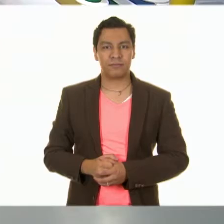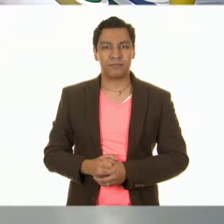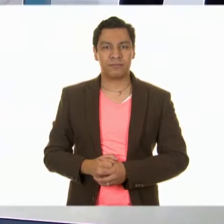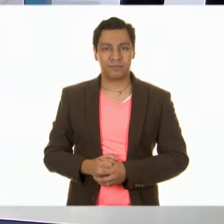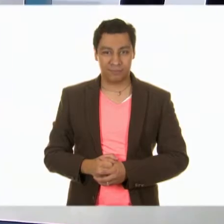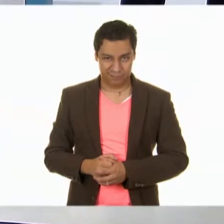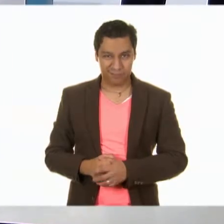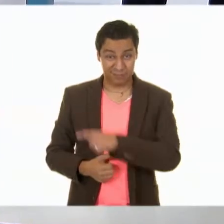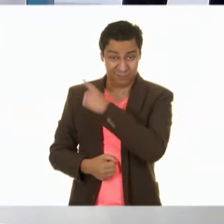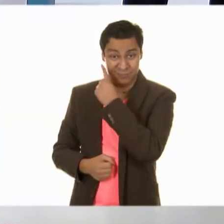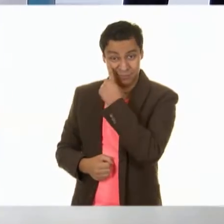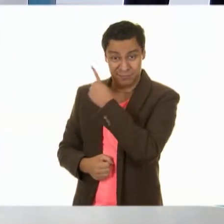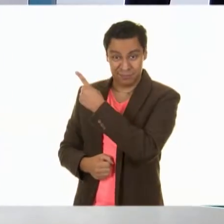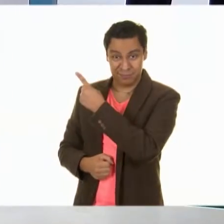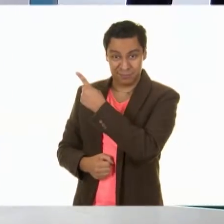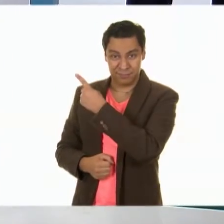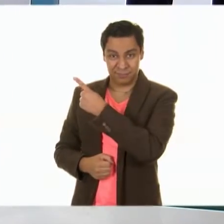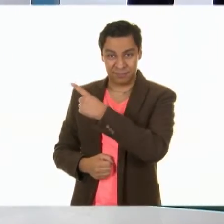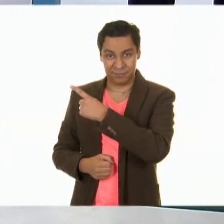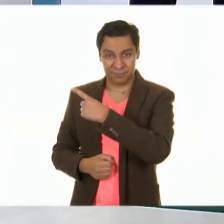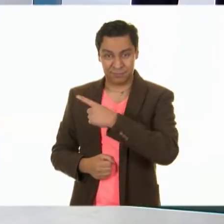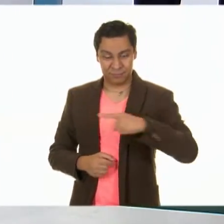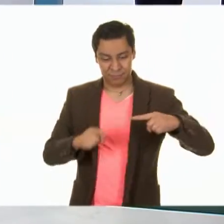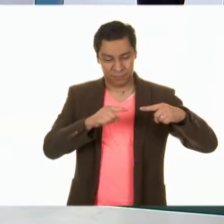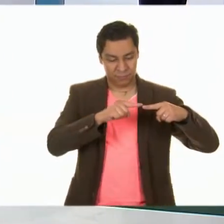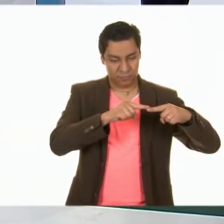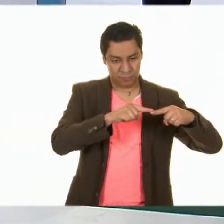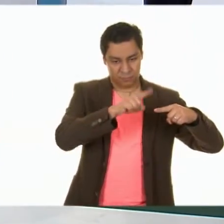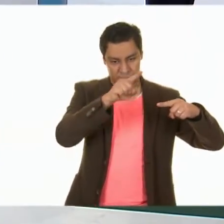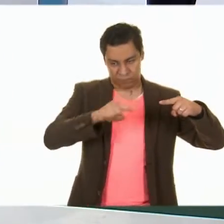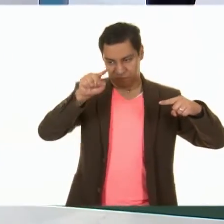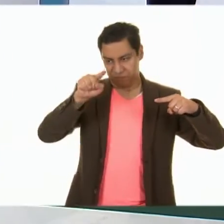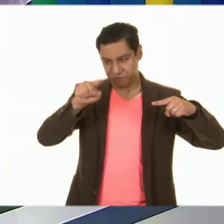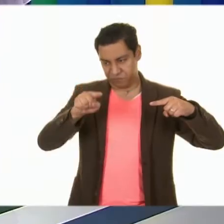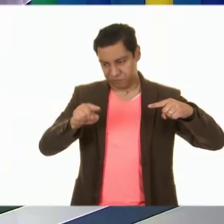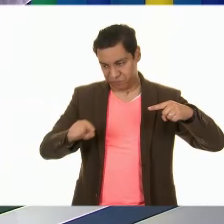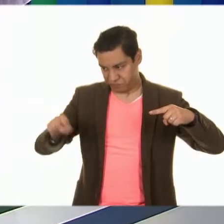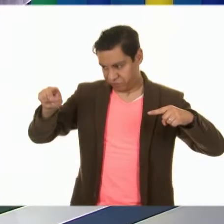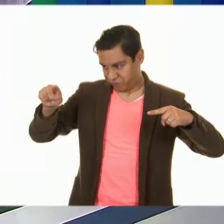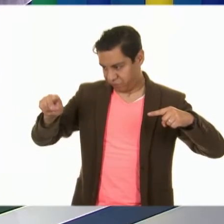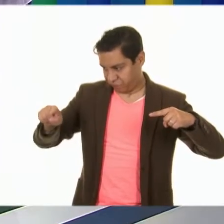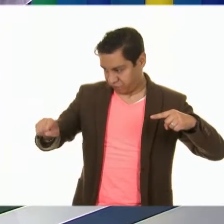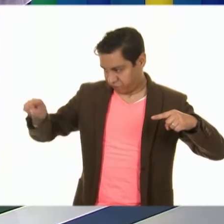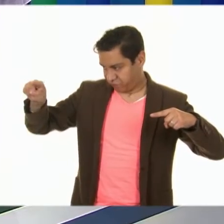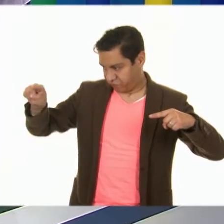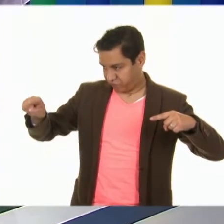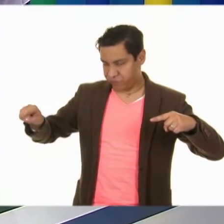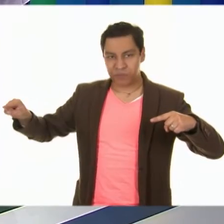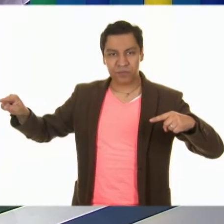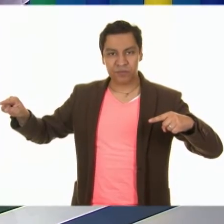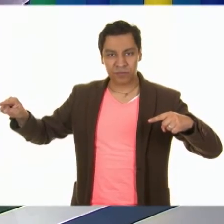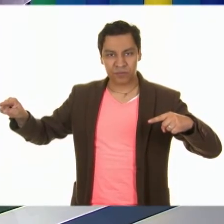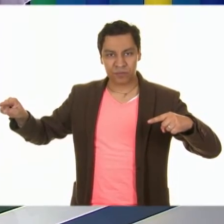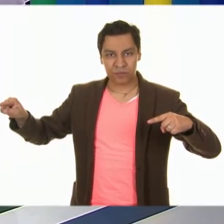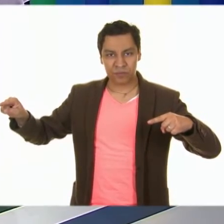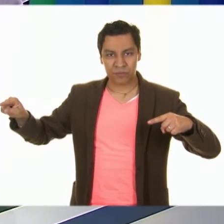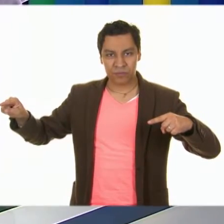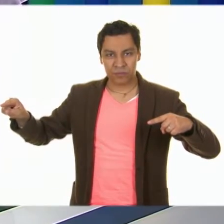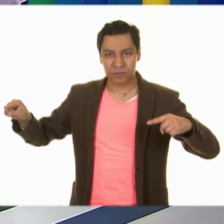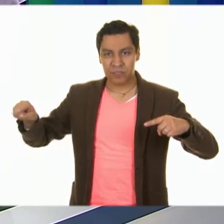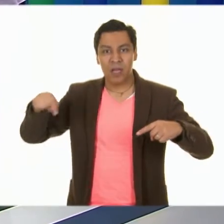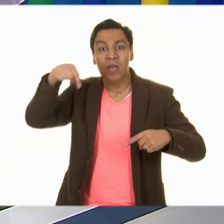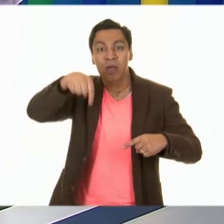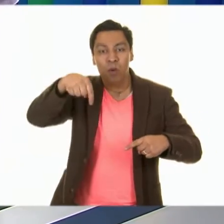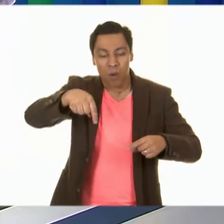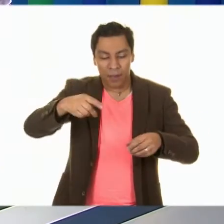Ajá. ¿Ya vieron cómo la cuerda forma unas ondas que viajan hasta donde estás tú? Sí. Si lo hacemos en el piso también